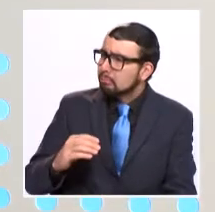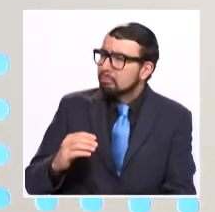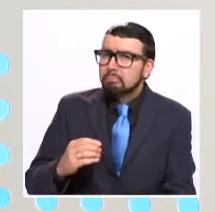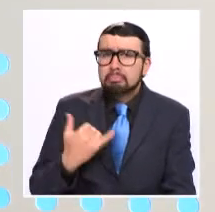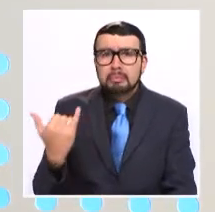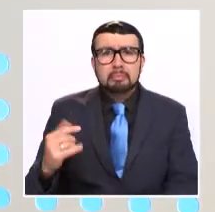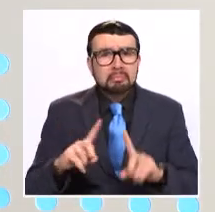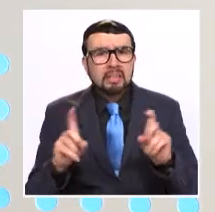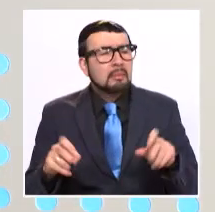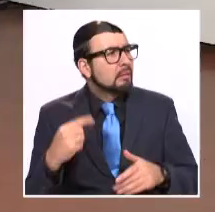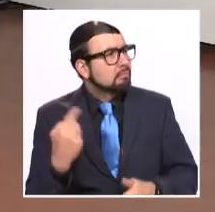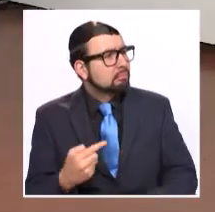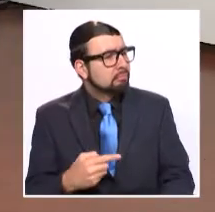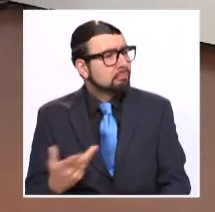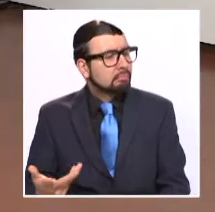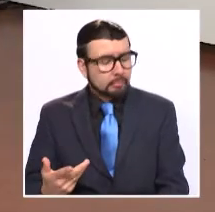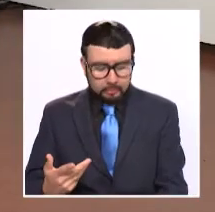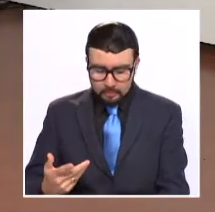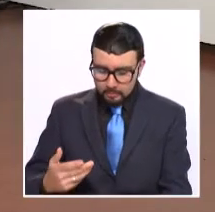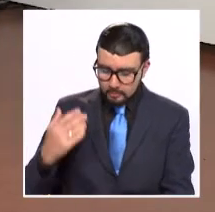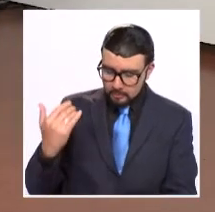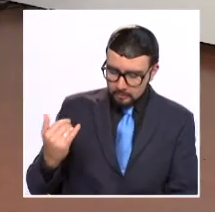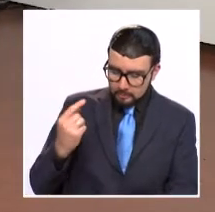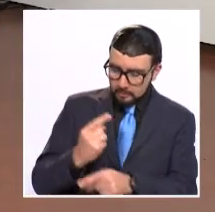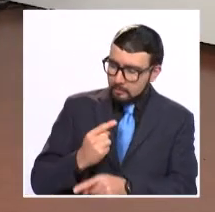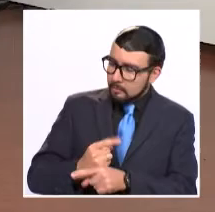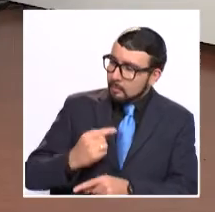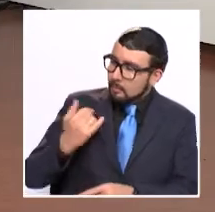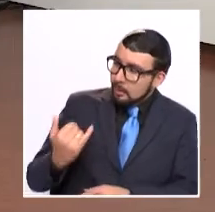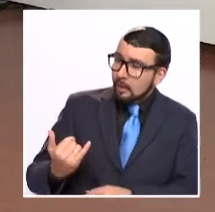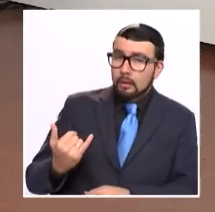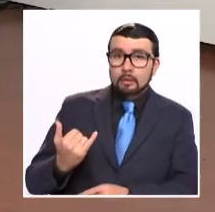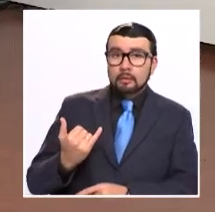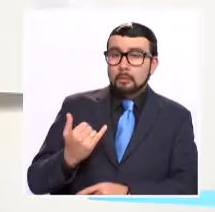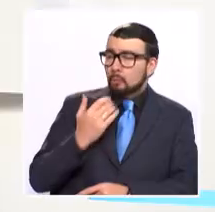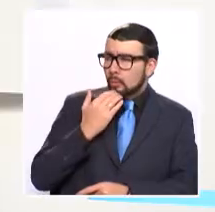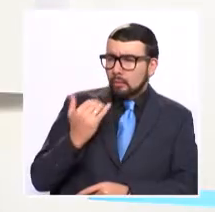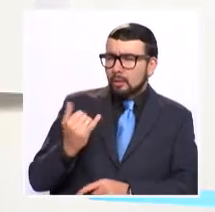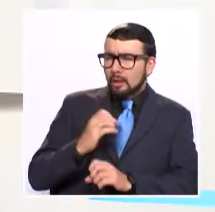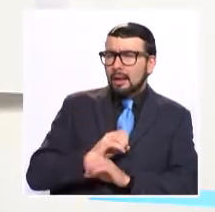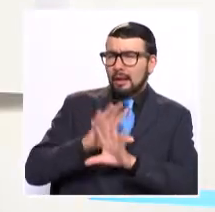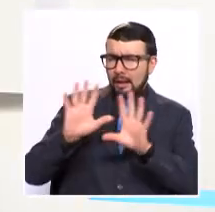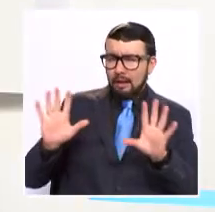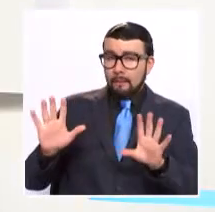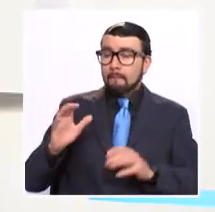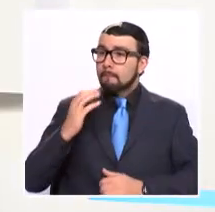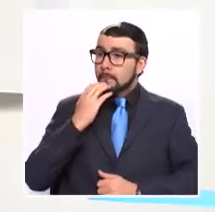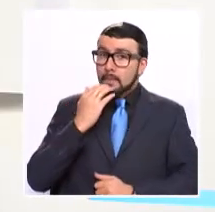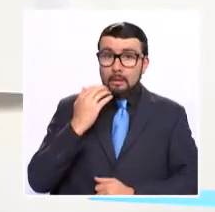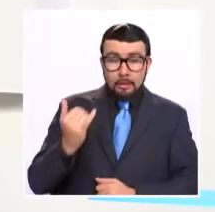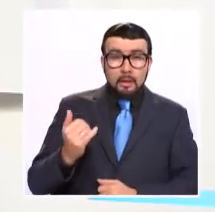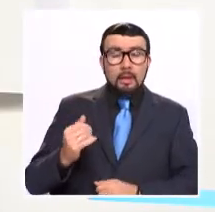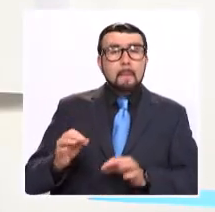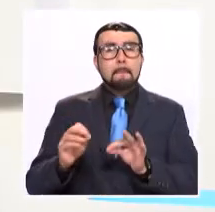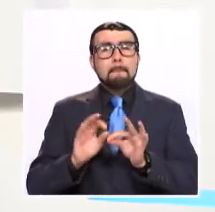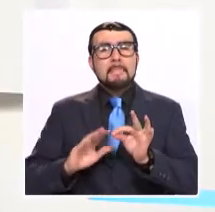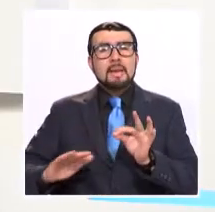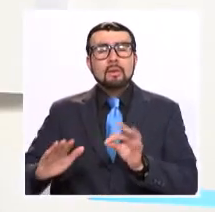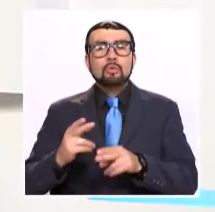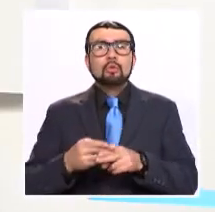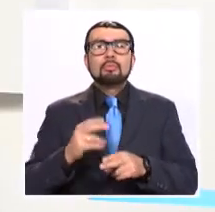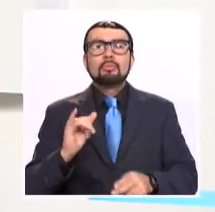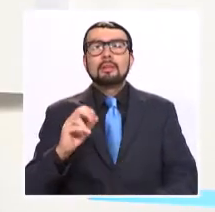doctor Iván? Bueno, hay una parte importante que debemos aclarar ahí, es que el virus de la influenza es un virus que